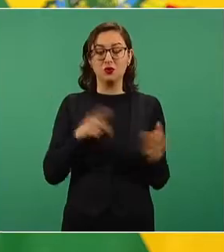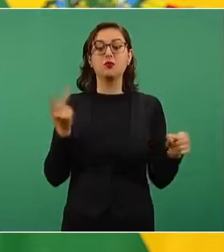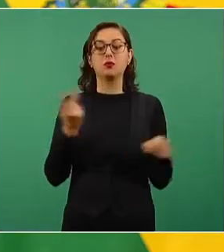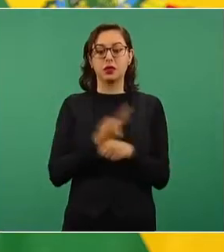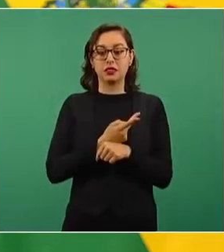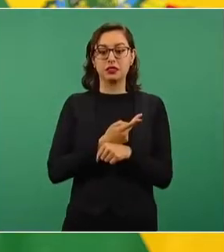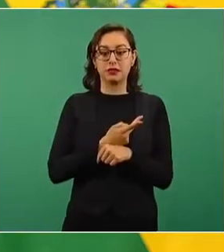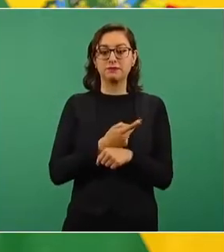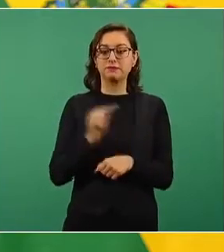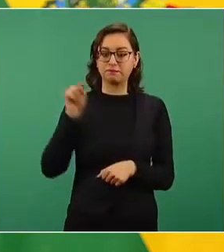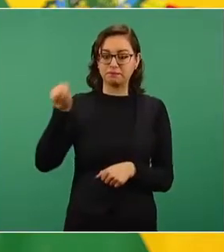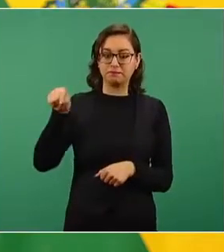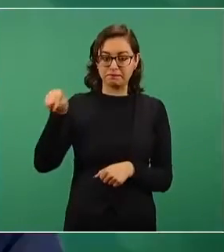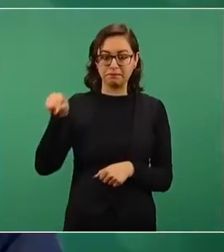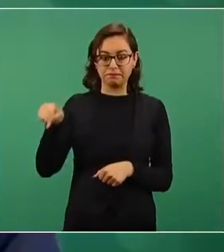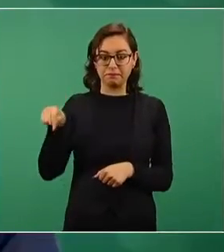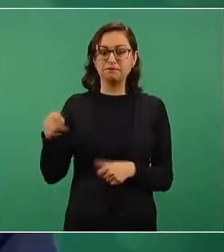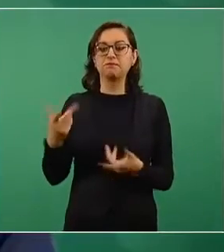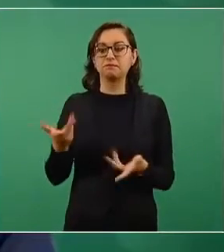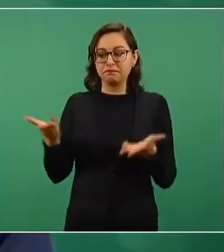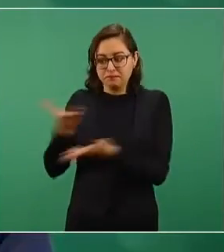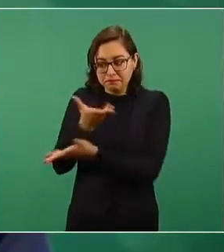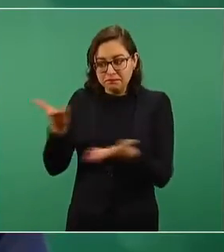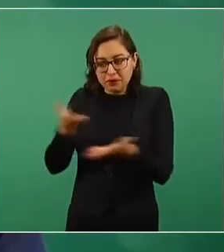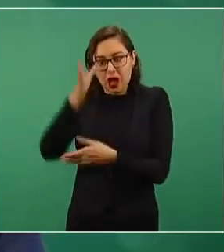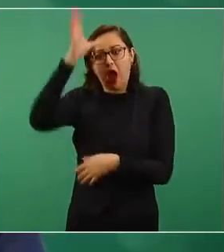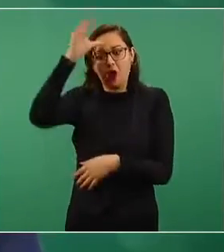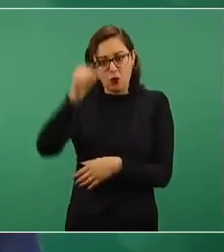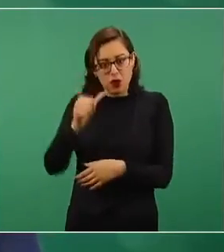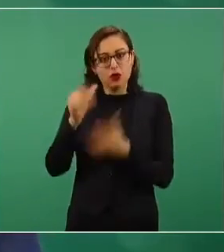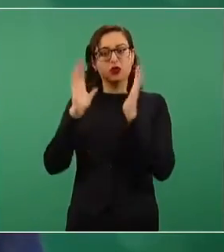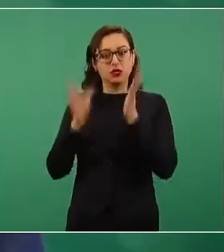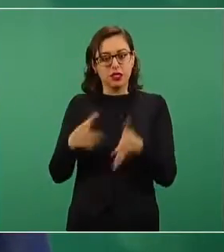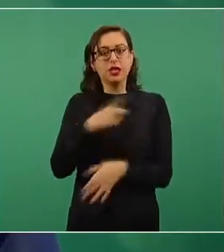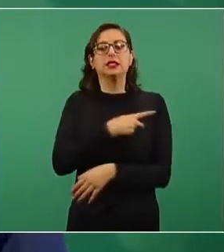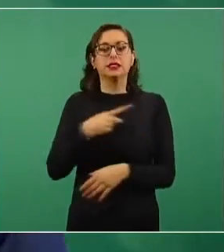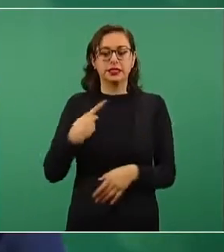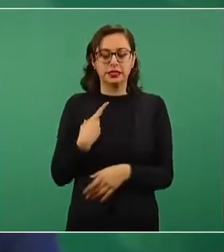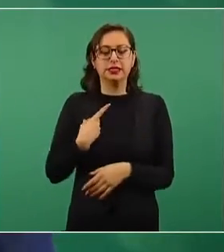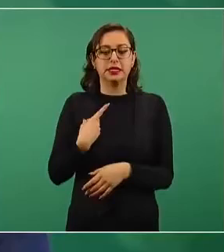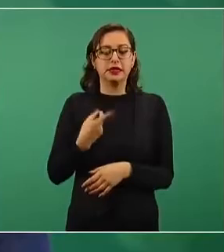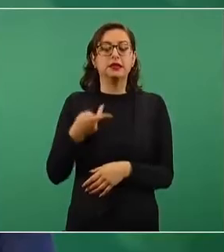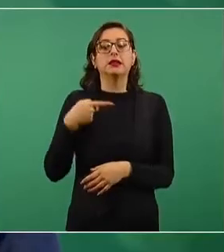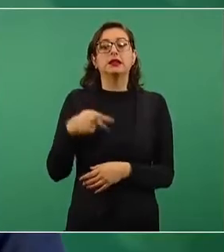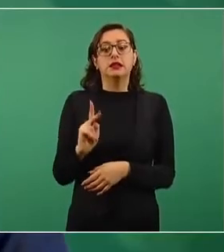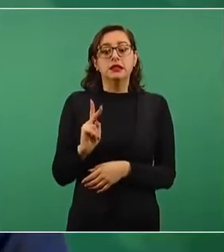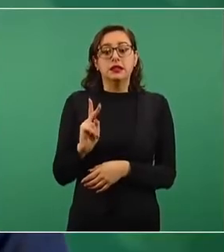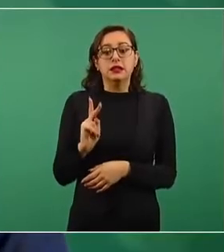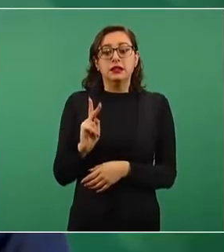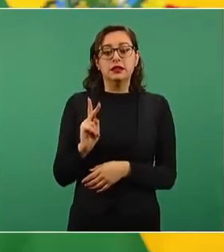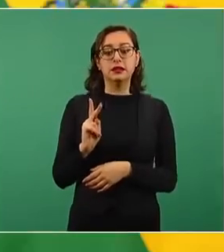se tiene que buscar un acuerdo, pero